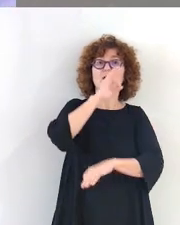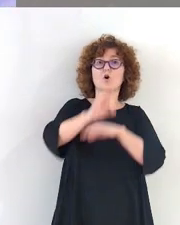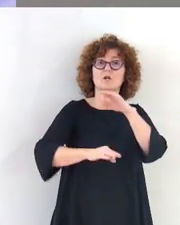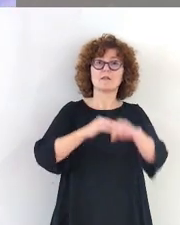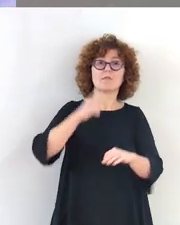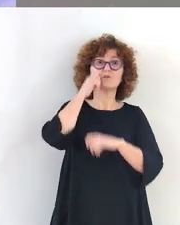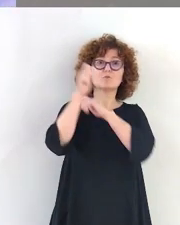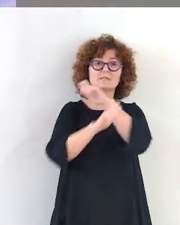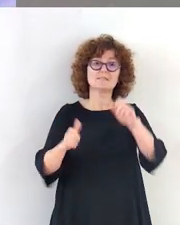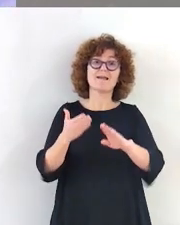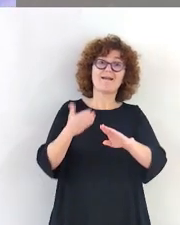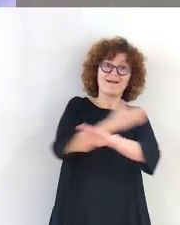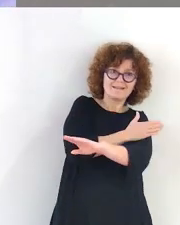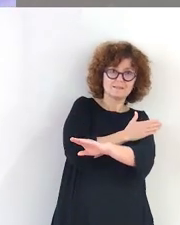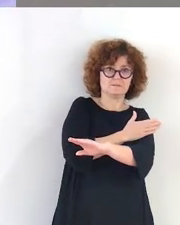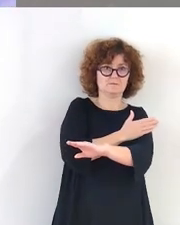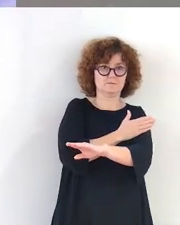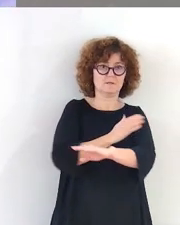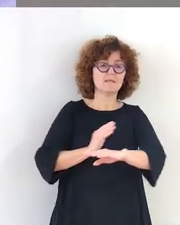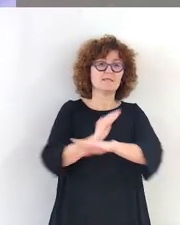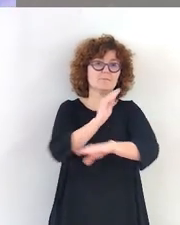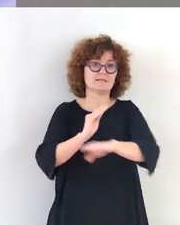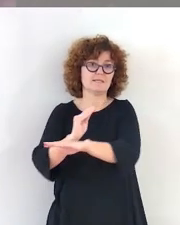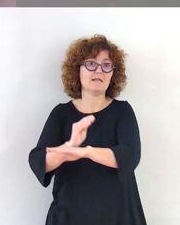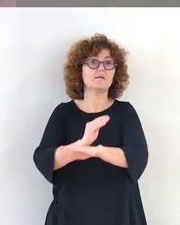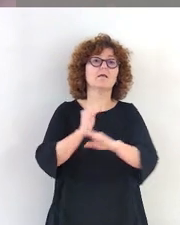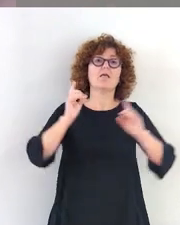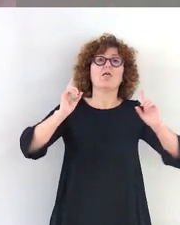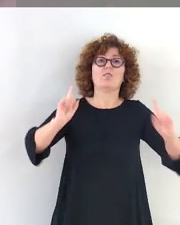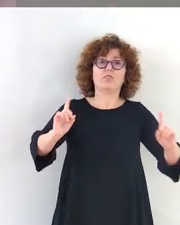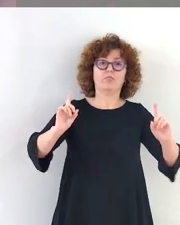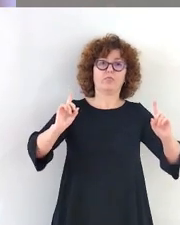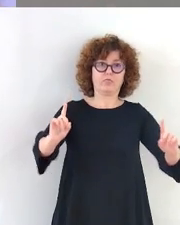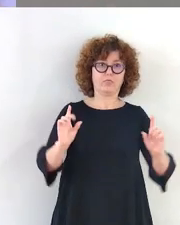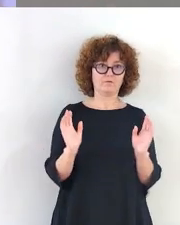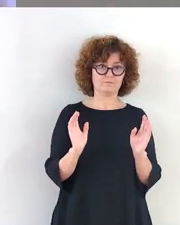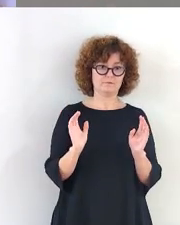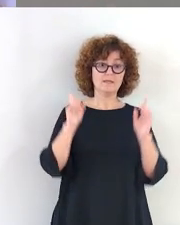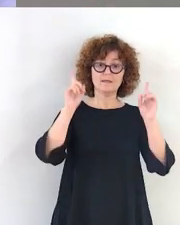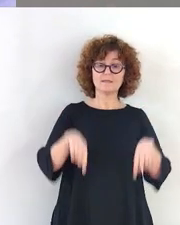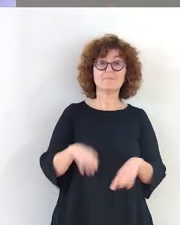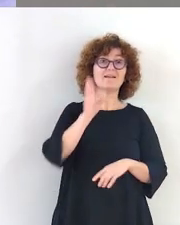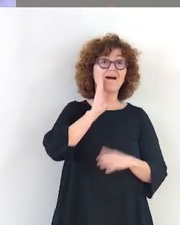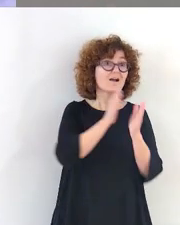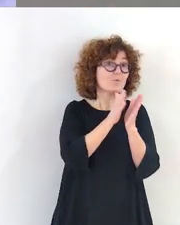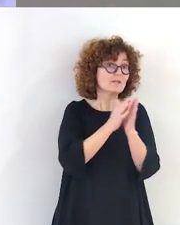esta en esta anticipación y como hablaban antes también los compañeros en en basarnos en la ciencia en basarnos en esas